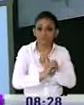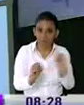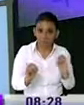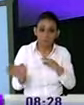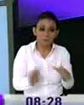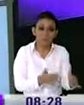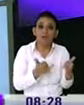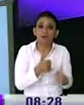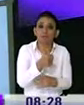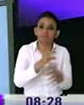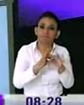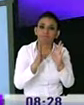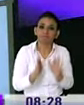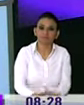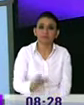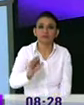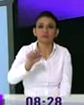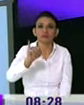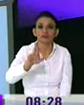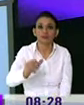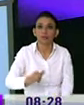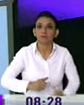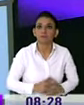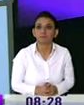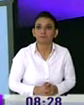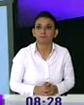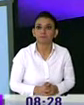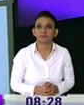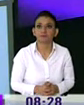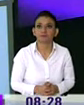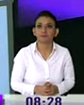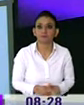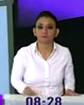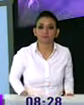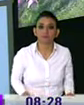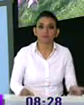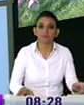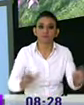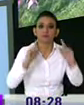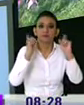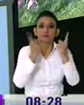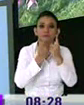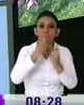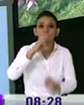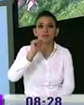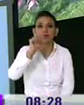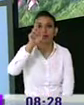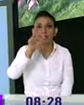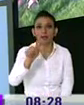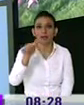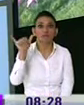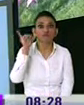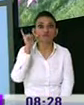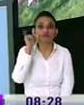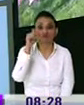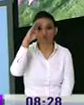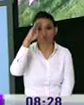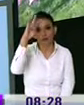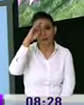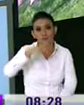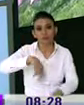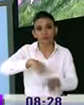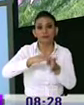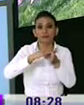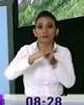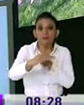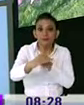Sofía Vintimilla, justamente ella está en el Boulevard de Santa Clara, está en el Cantón Rumiñahui. La Policía Nacional invita a